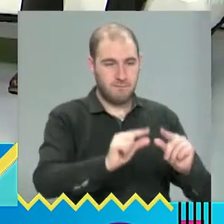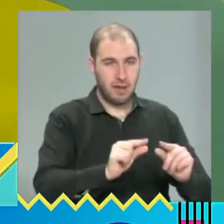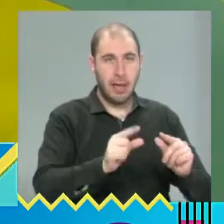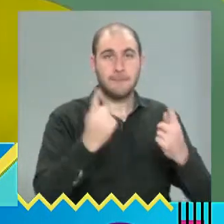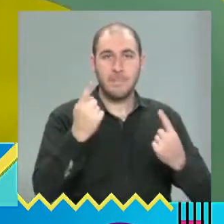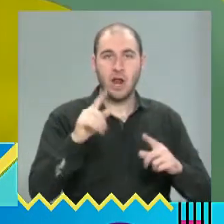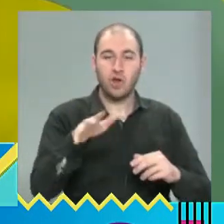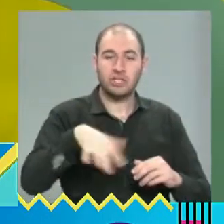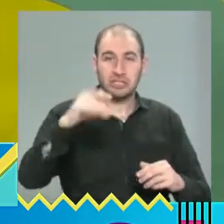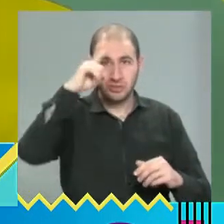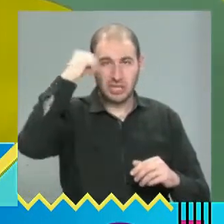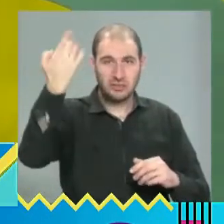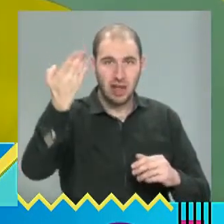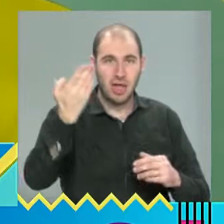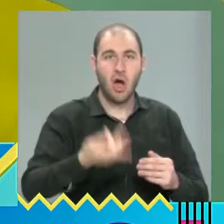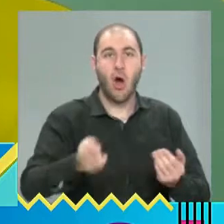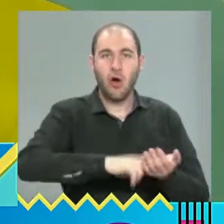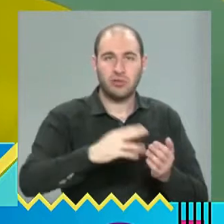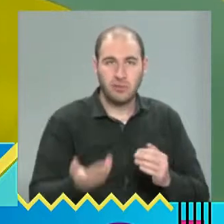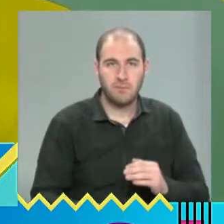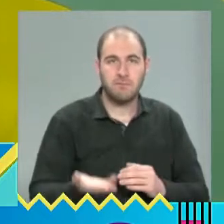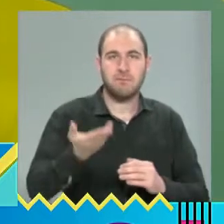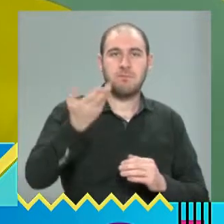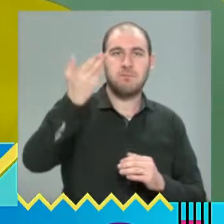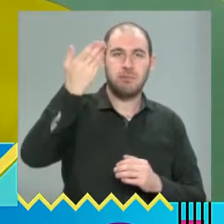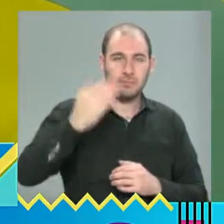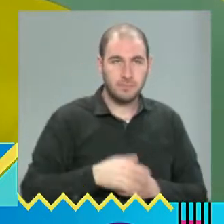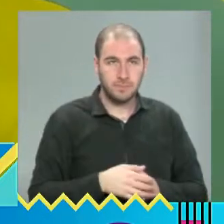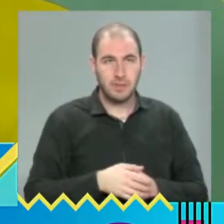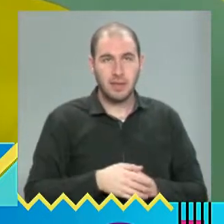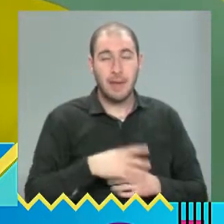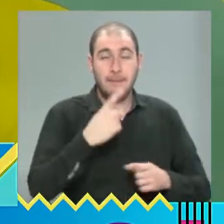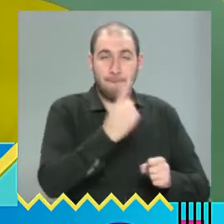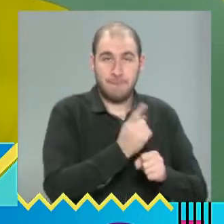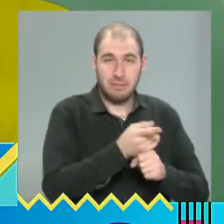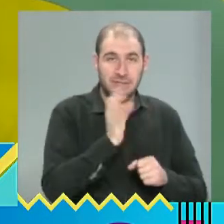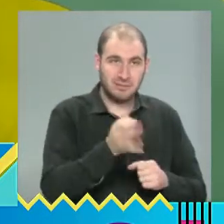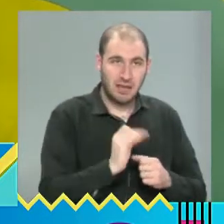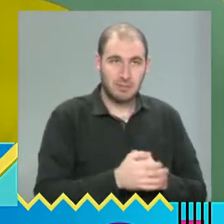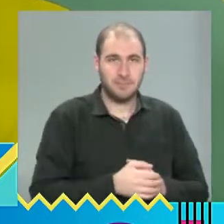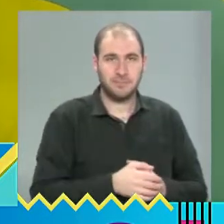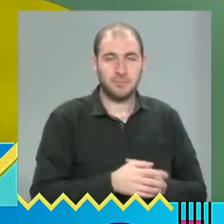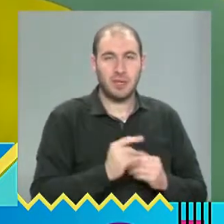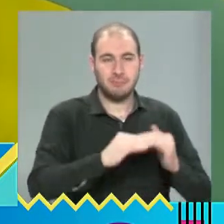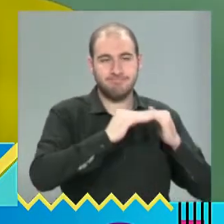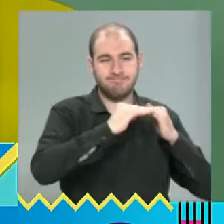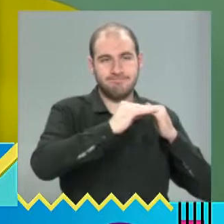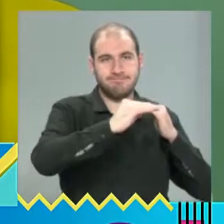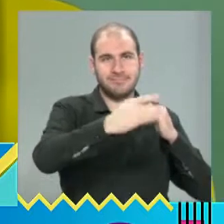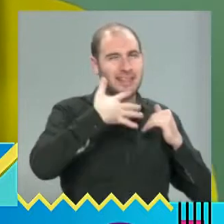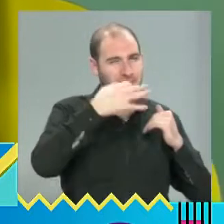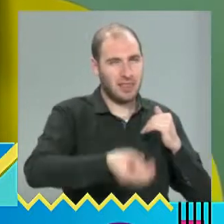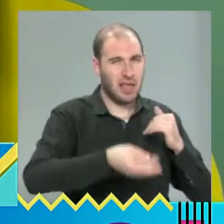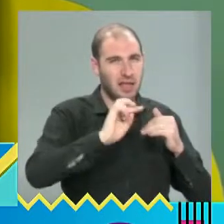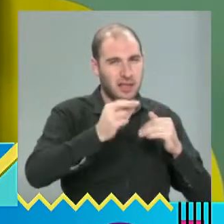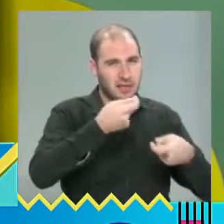el contexto internacional hizo que volviera a subir un escaloncito más. Por lo tanto, primero hay que saber si hay una estabilización cierta